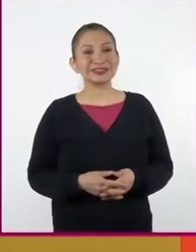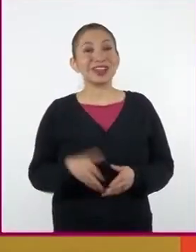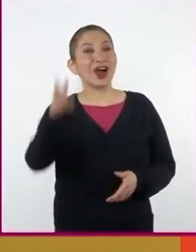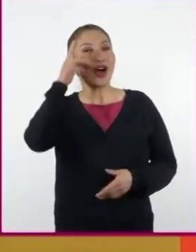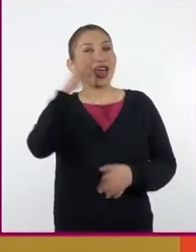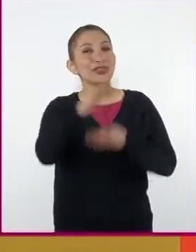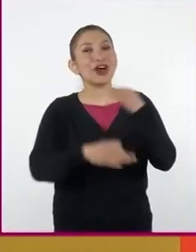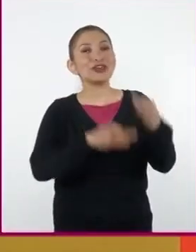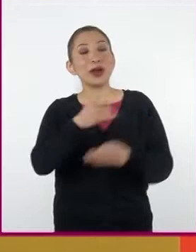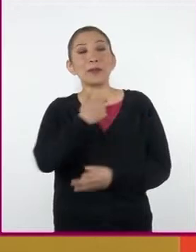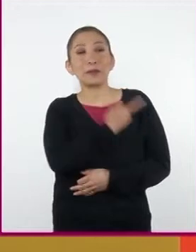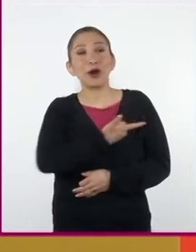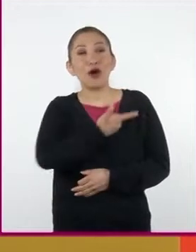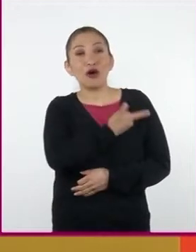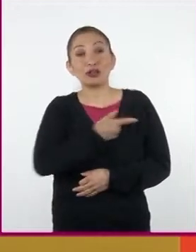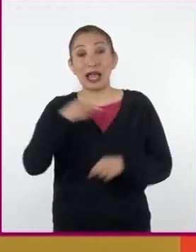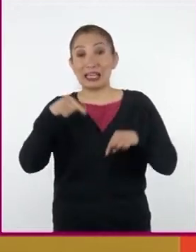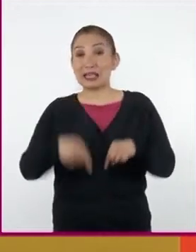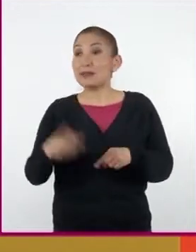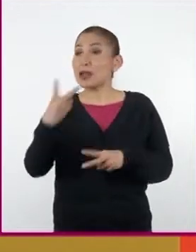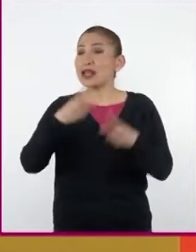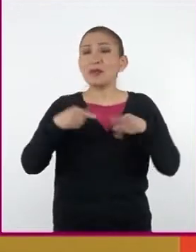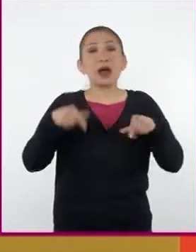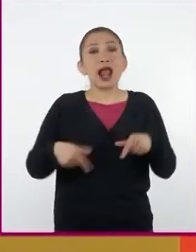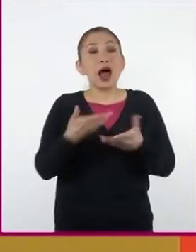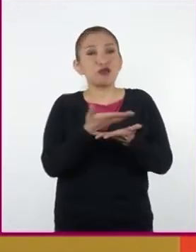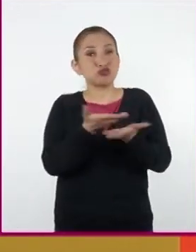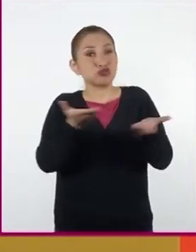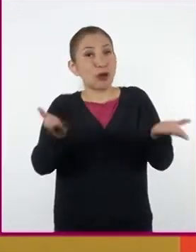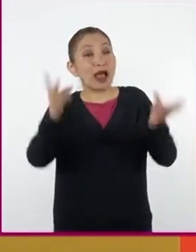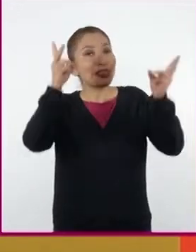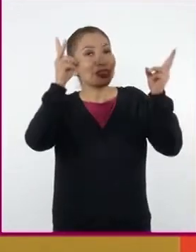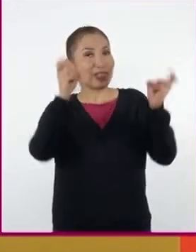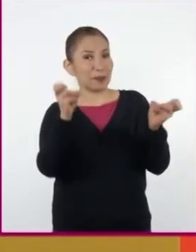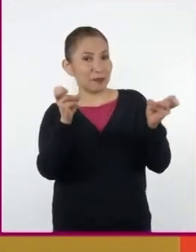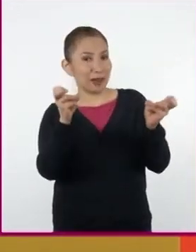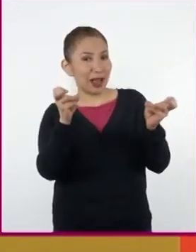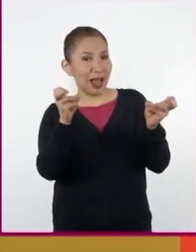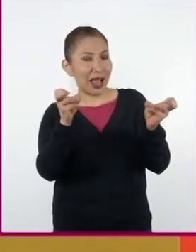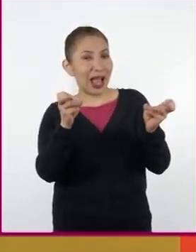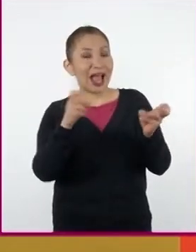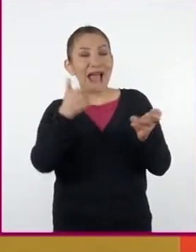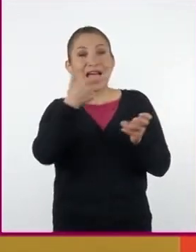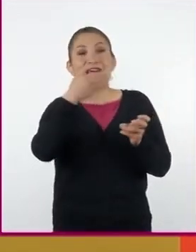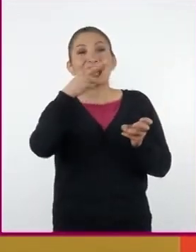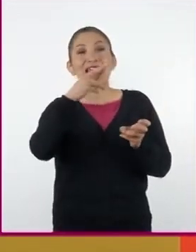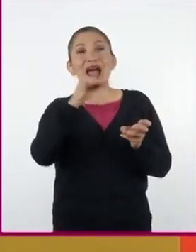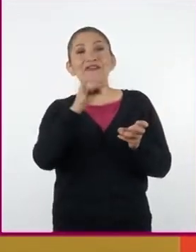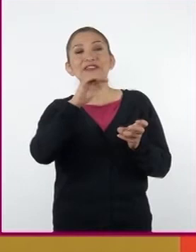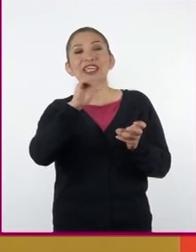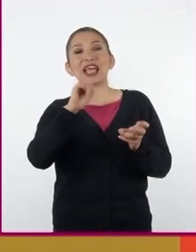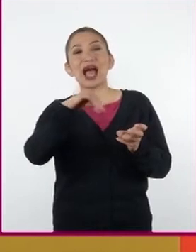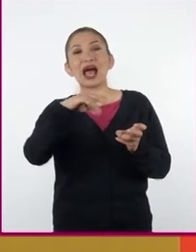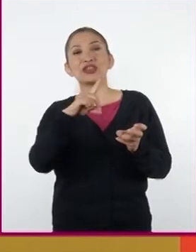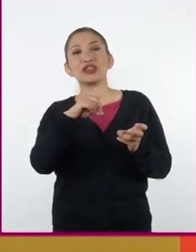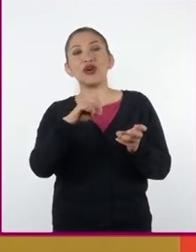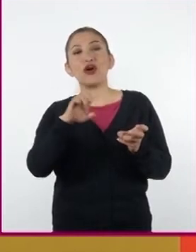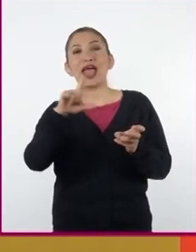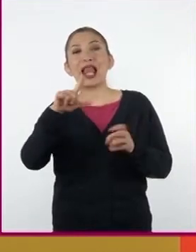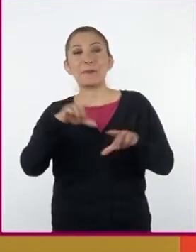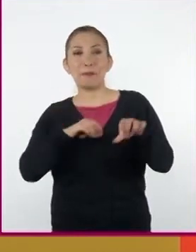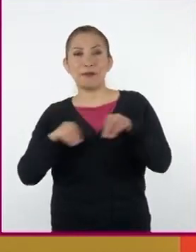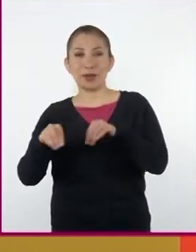Hola a todos, me da mucho gusto estar aquí para compartir con ustedes el tema Graficando el movimiento, a través del